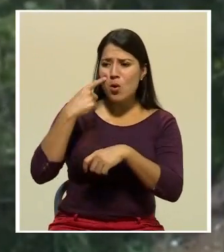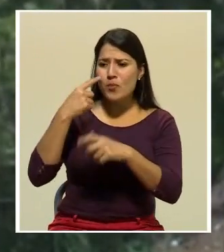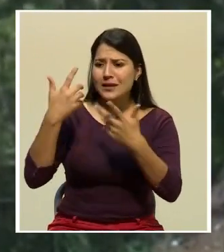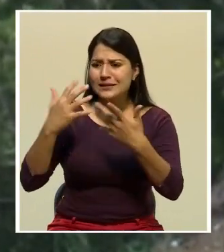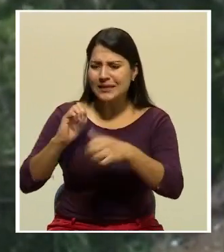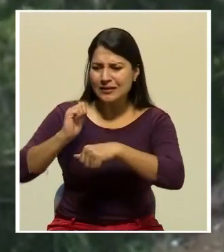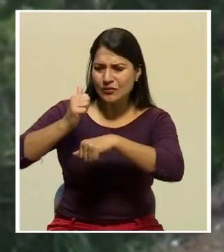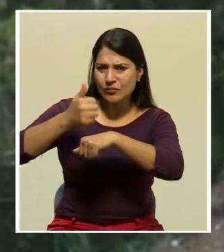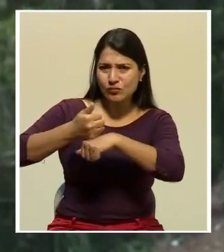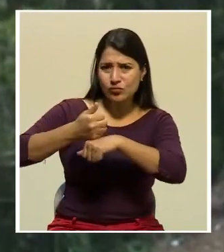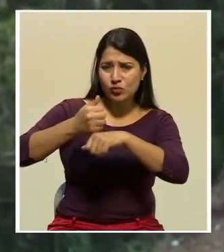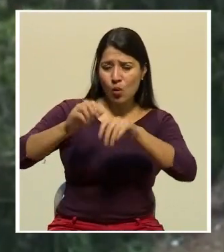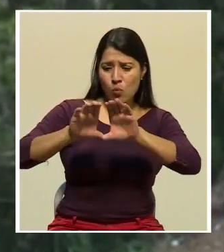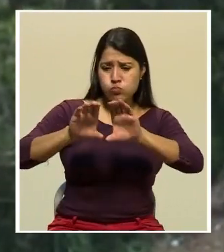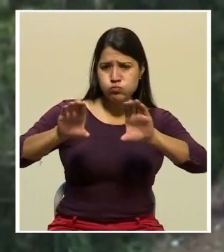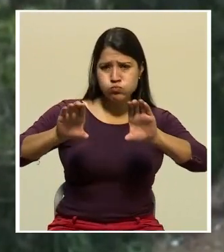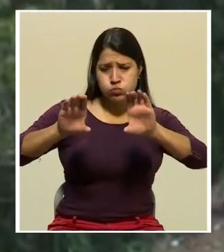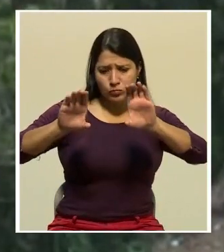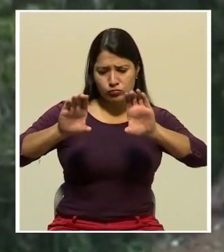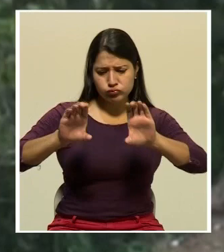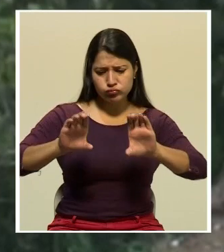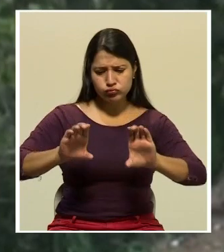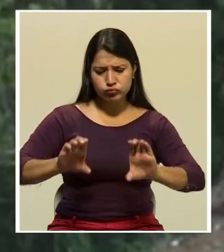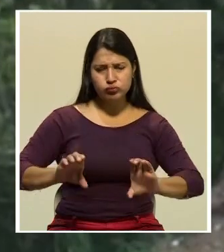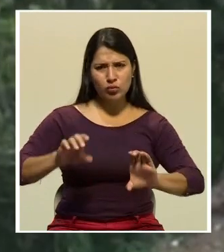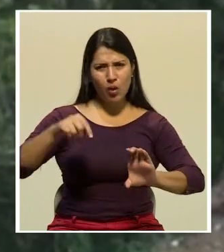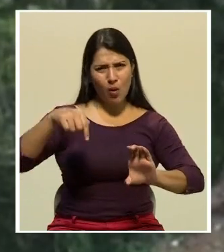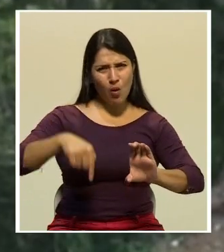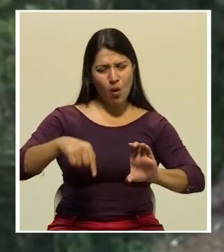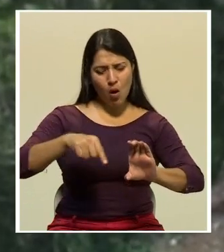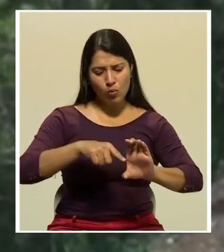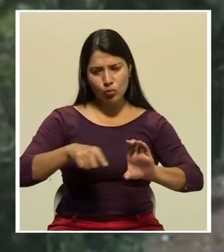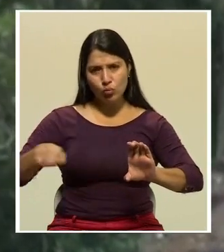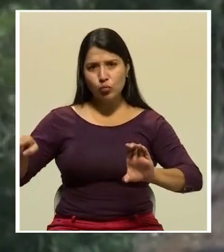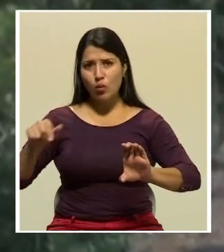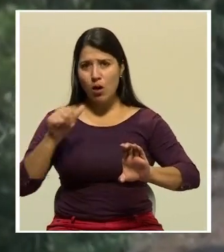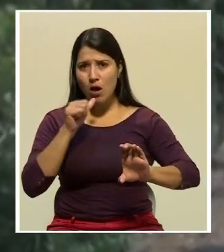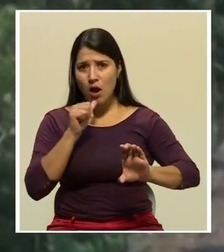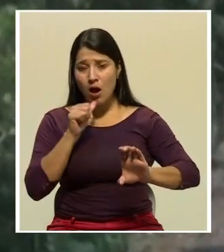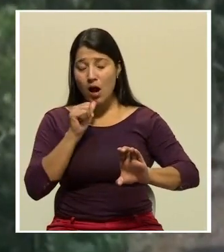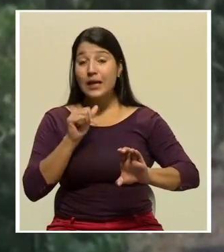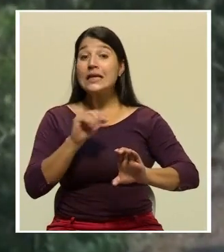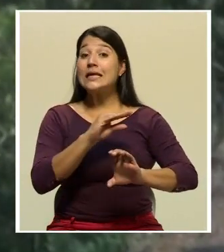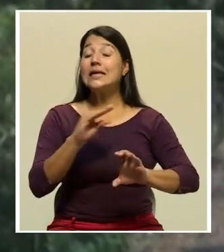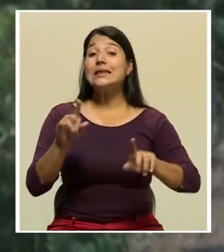forma. La semana anterior logramos ver